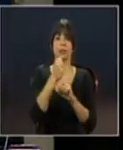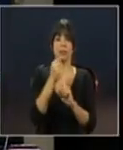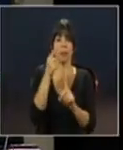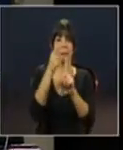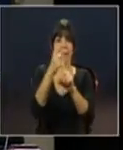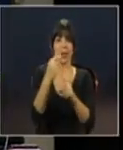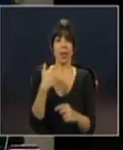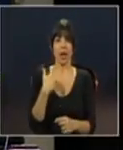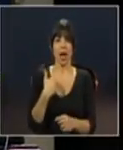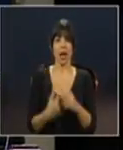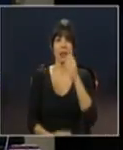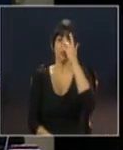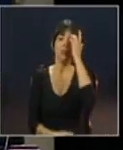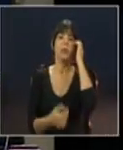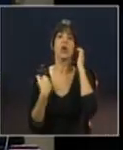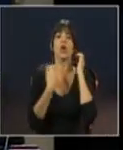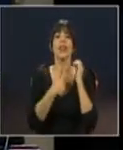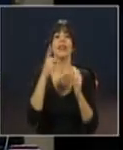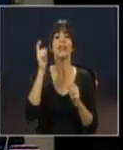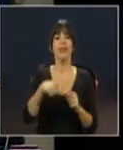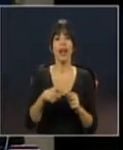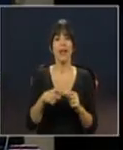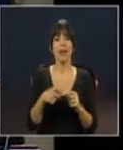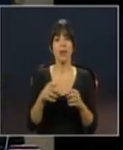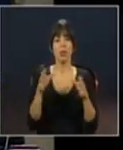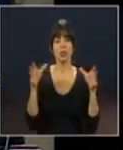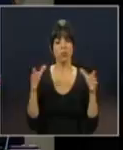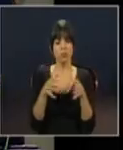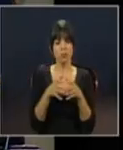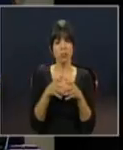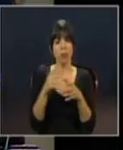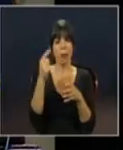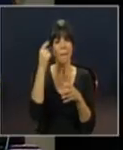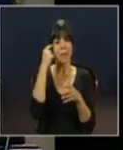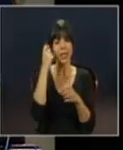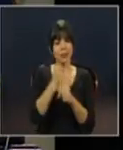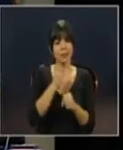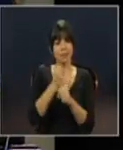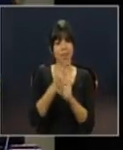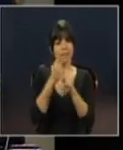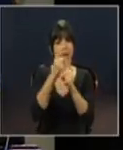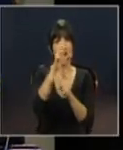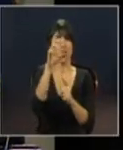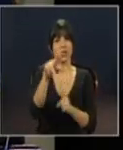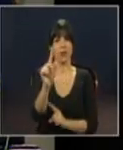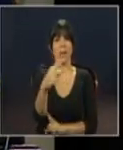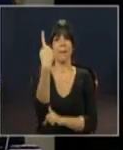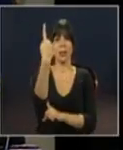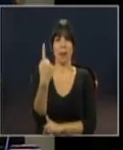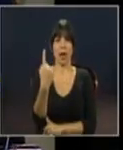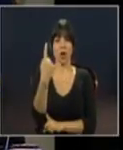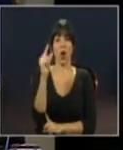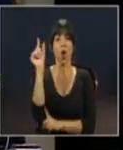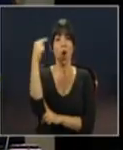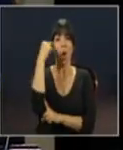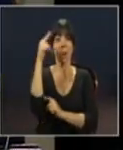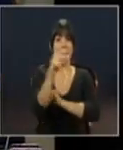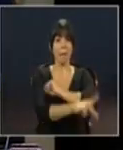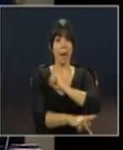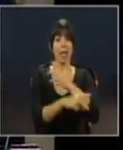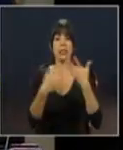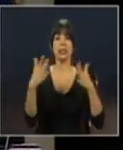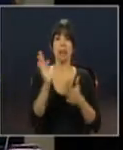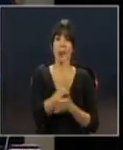indicada. Pero debemos cerrar filas y trabajar pensando en Costa Rica primero. El Gobierno de la República ya hizo